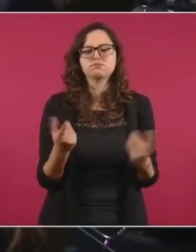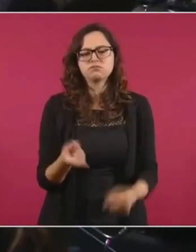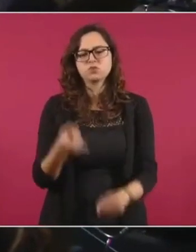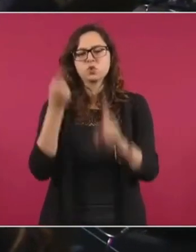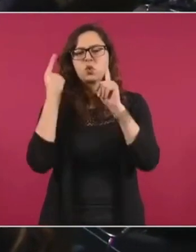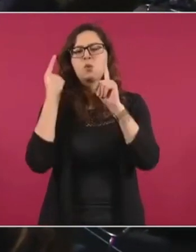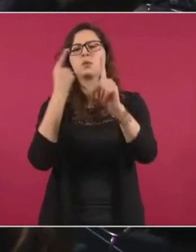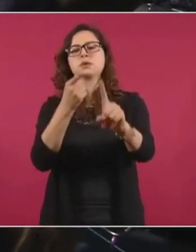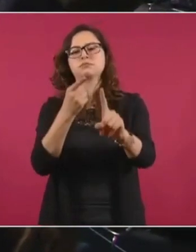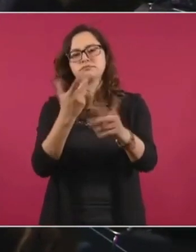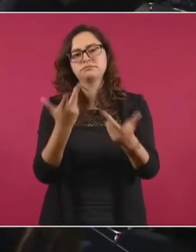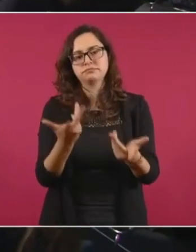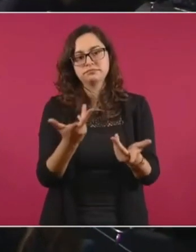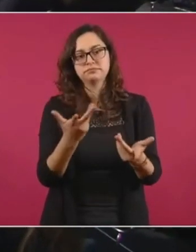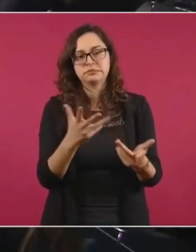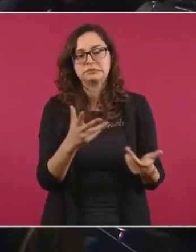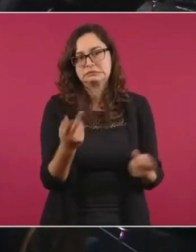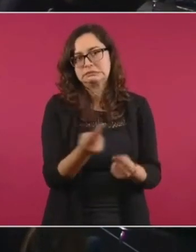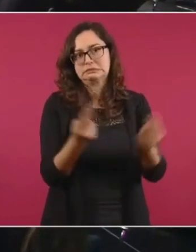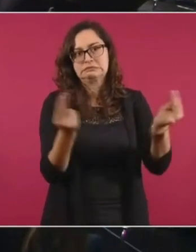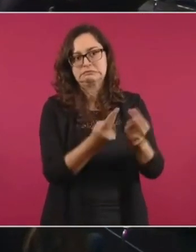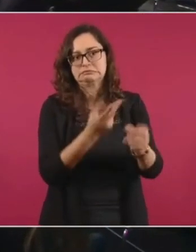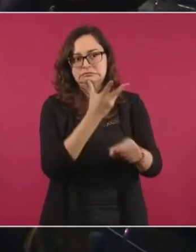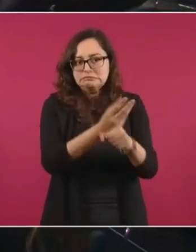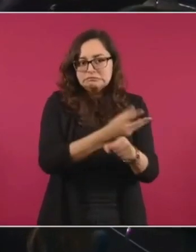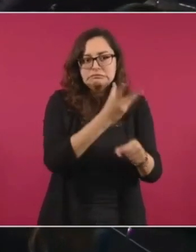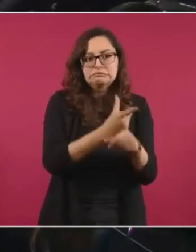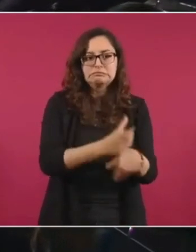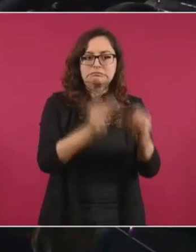atender esta demanda y cada vez